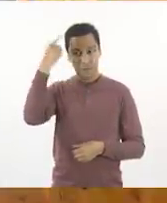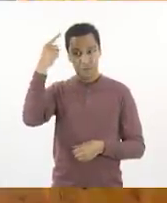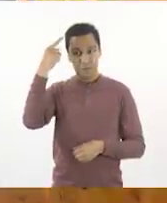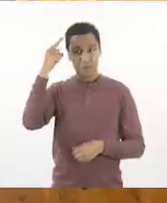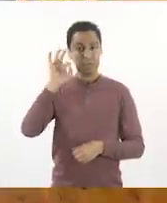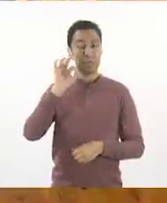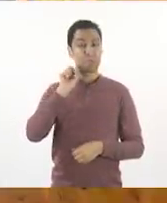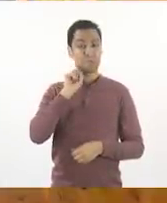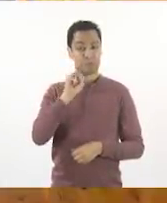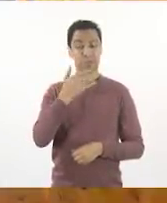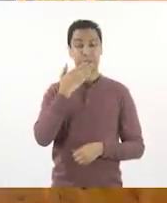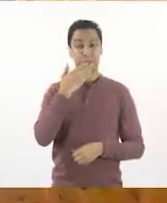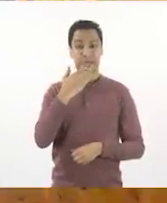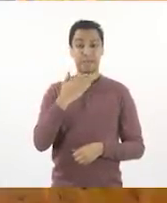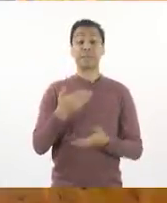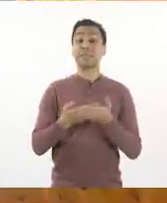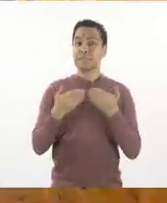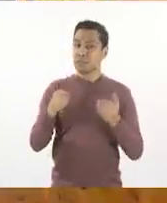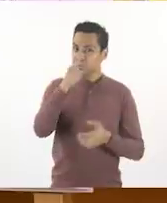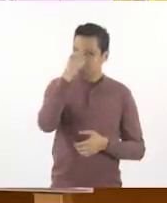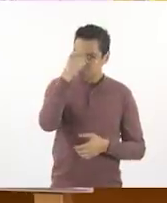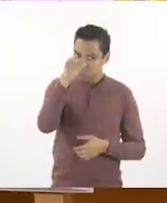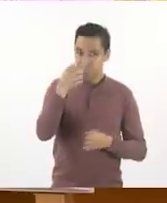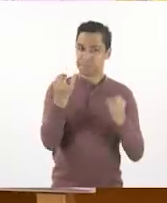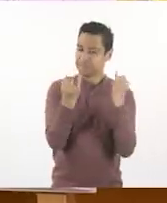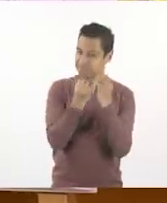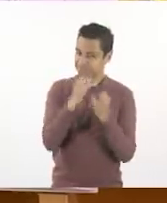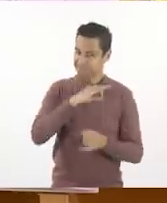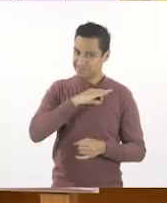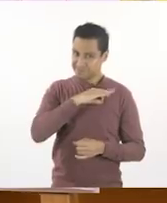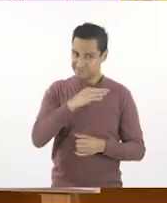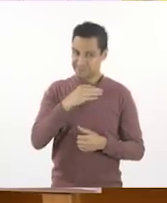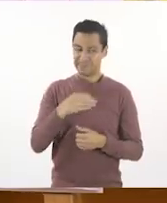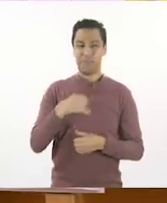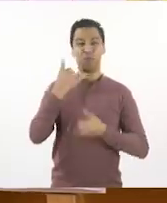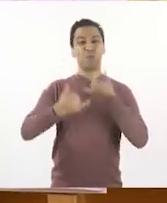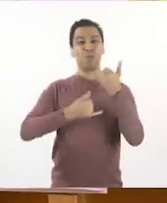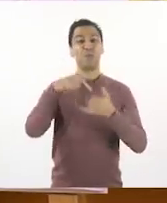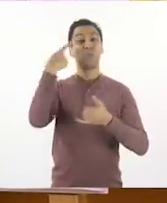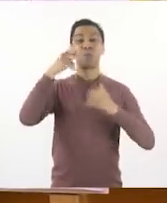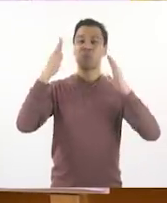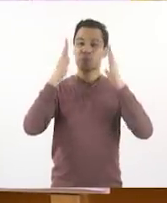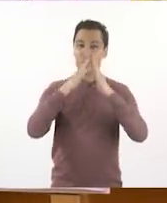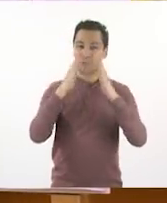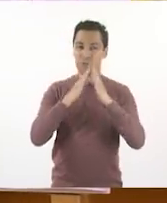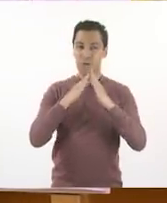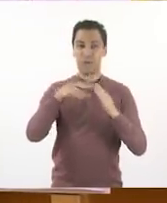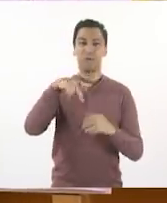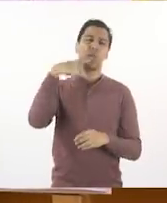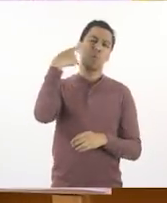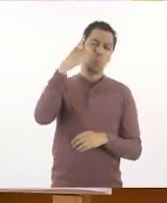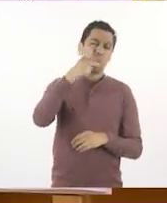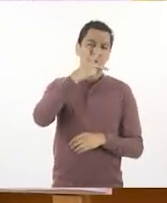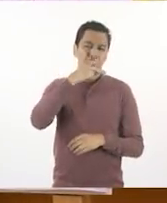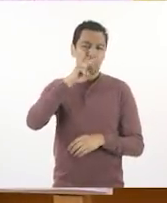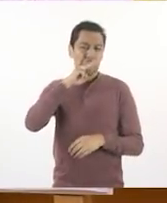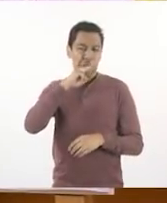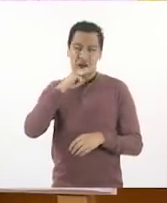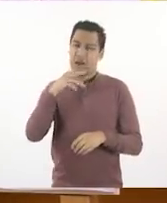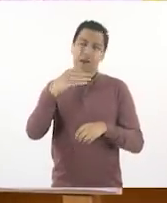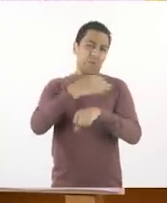Y ahora, niños, ustedes pueden hacer este truco igual en casa y enseñárselo a sus